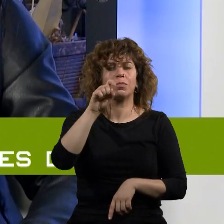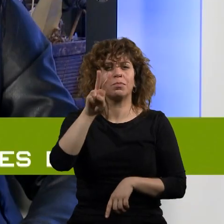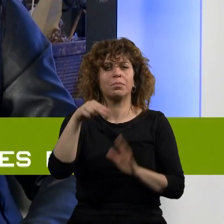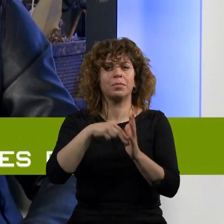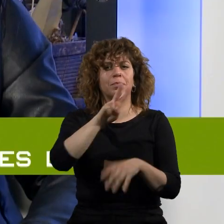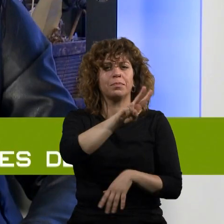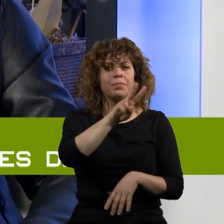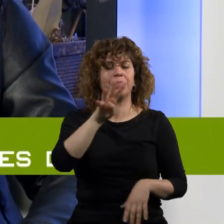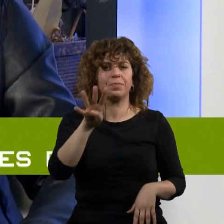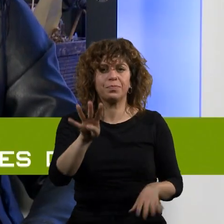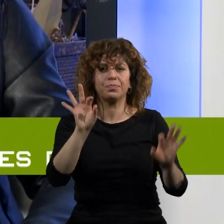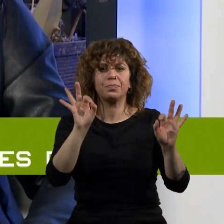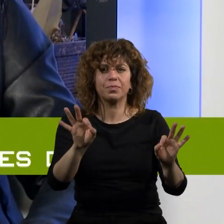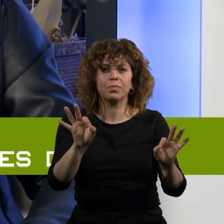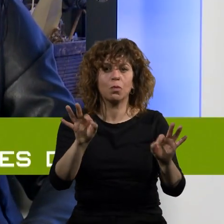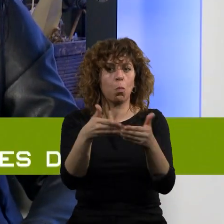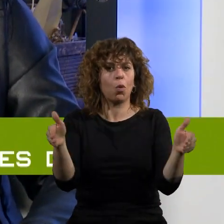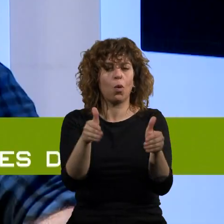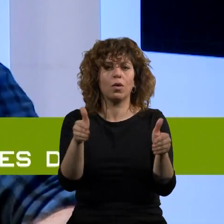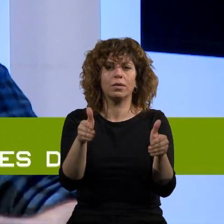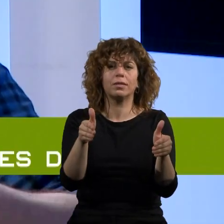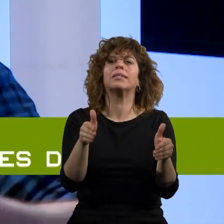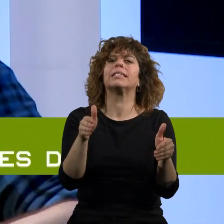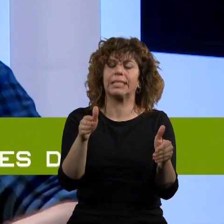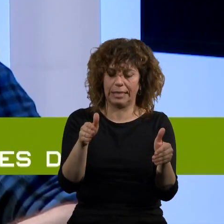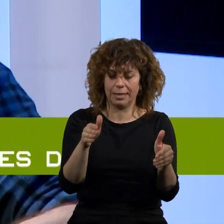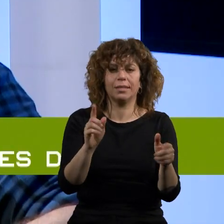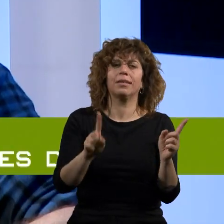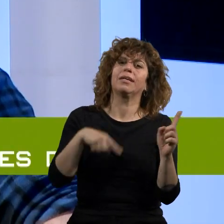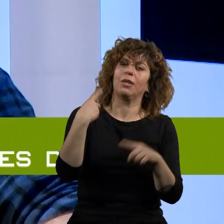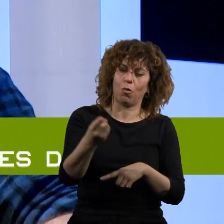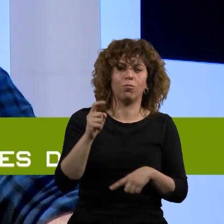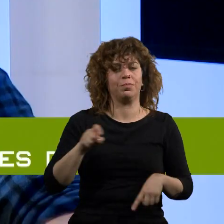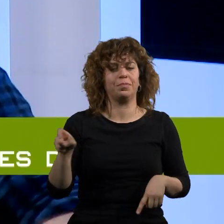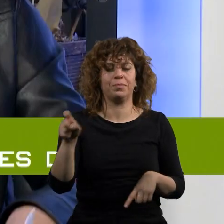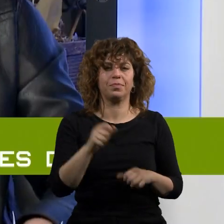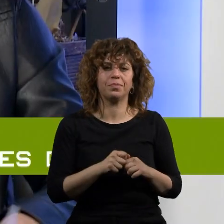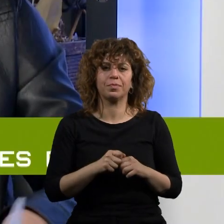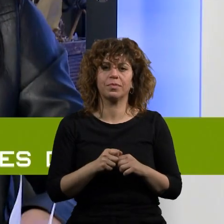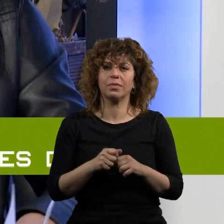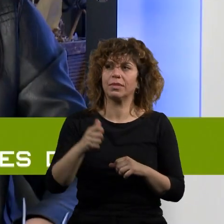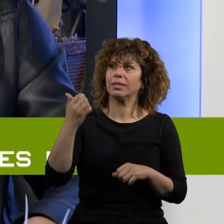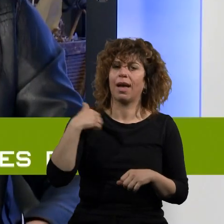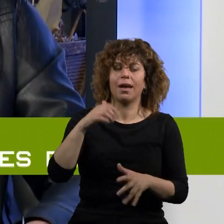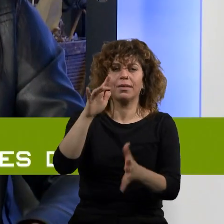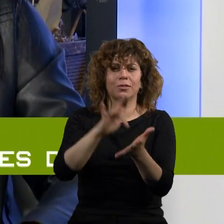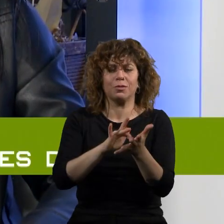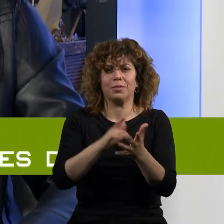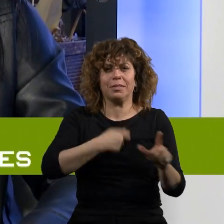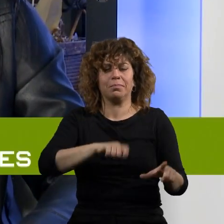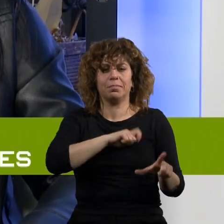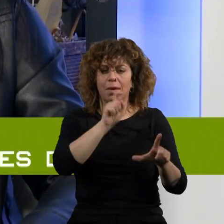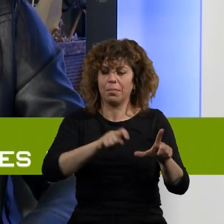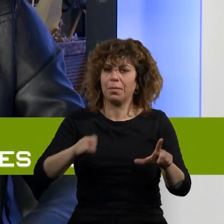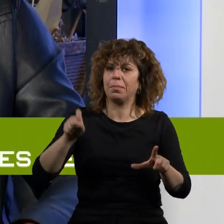2024, se estrenó, Sí, hicimos ¿no? un preestreno aquí en 2024 y luego la iremos viendo. Ya la has proyectado en muchas partes de